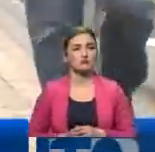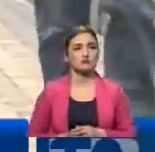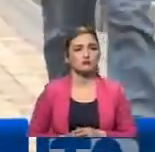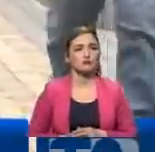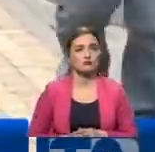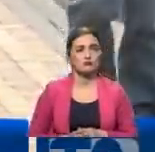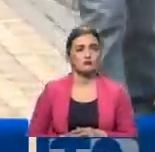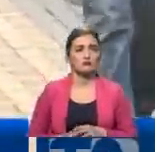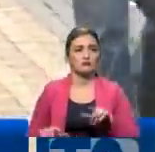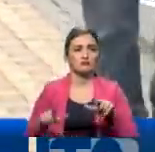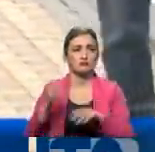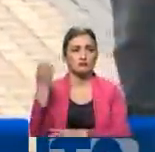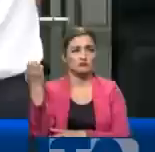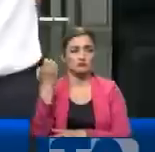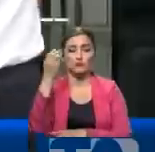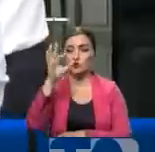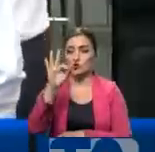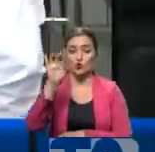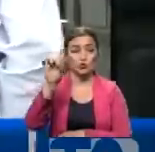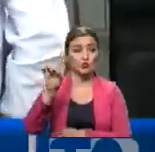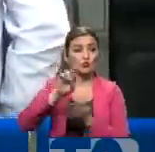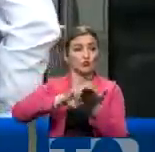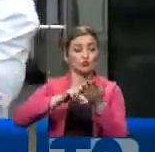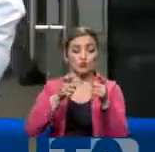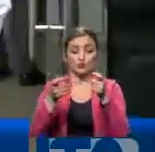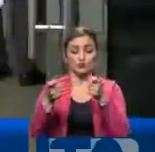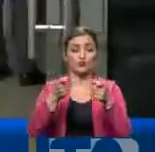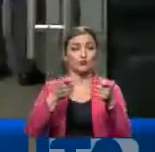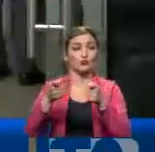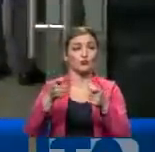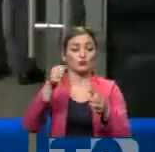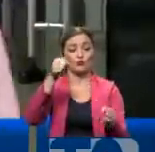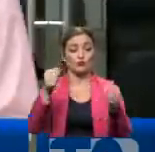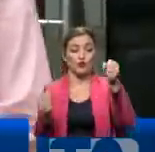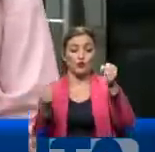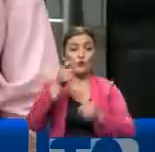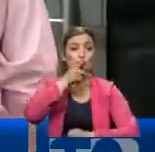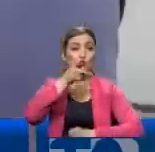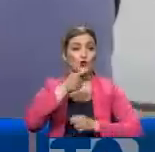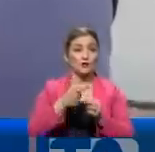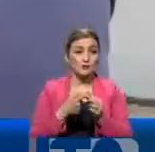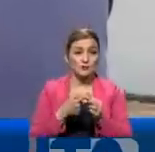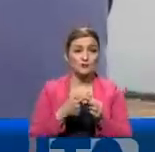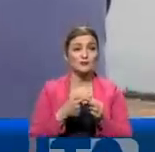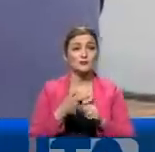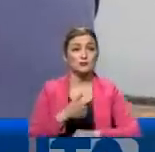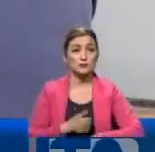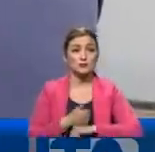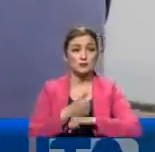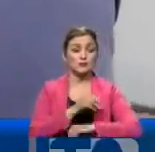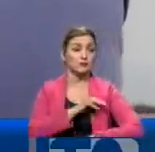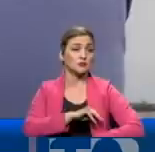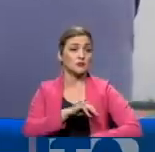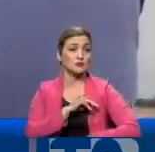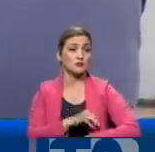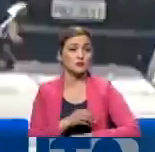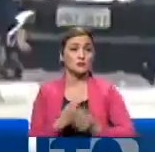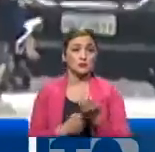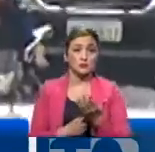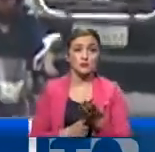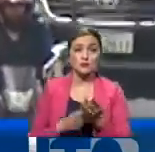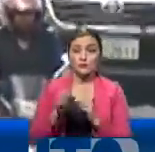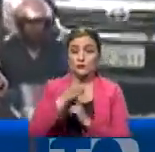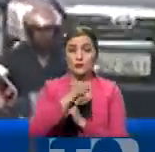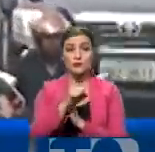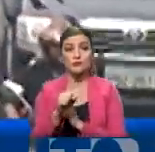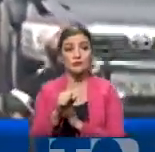En las instalaciones del ECU 911 se reunieron dirigentes de la transportación pública de Quito con autoridades municipales para analizar la